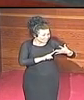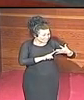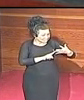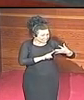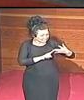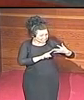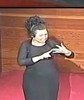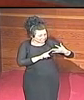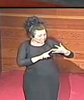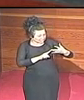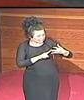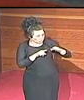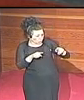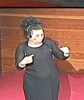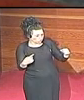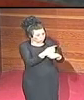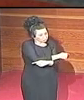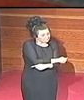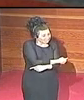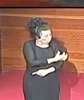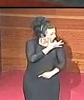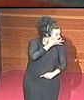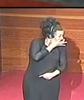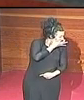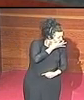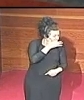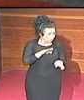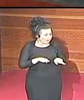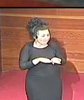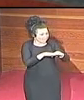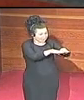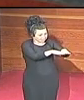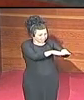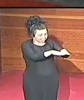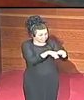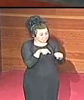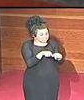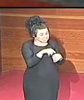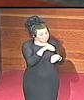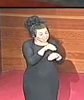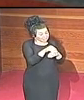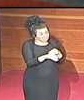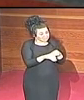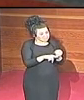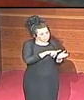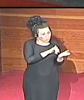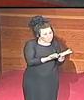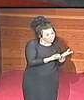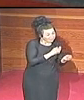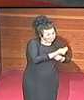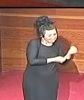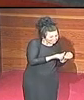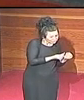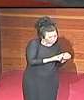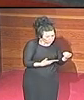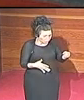realidad real, que cubren estas contorsiones entre el lenguaje y los hechos.